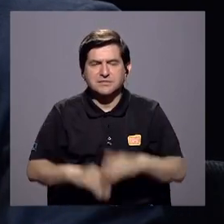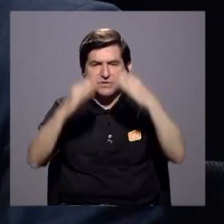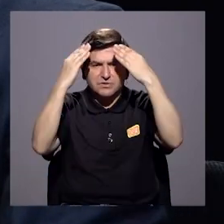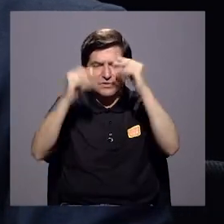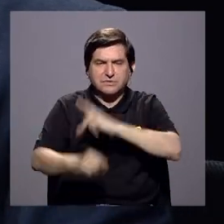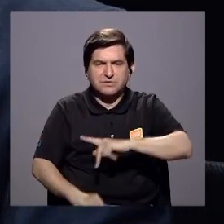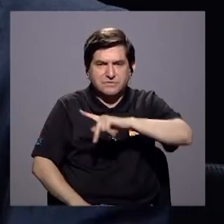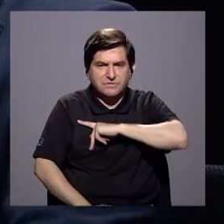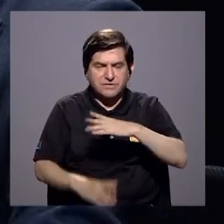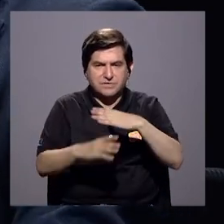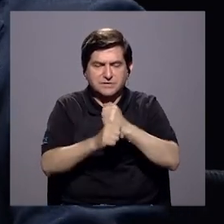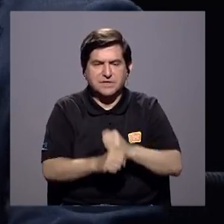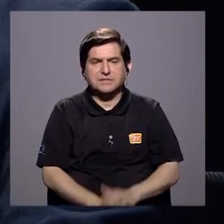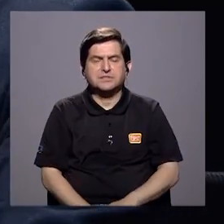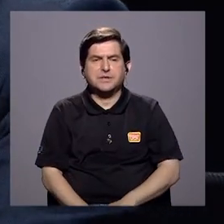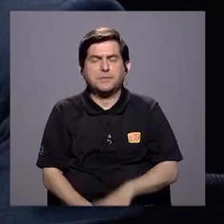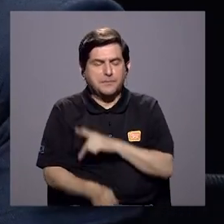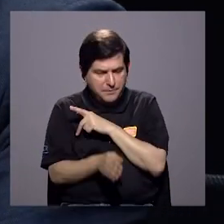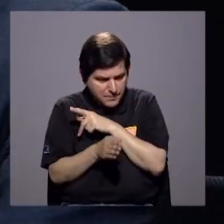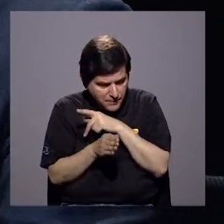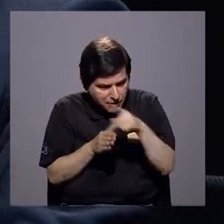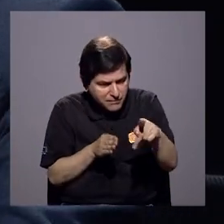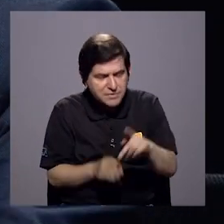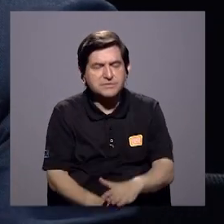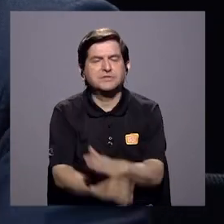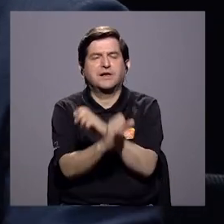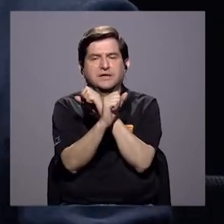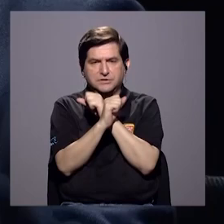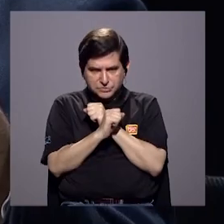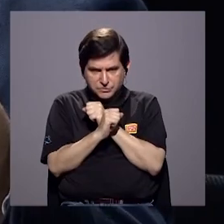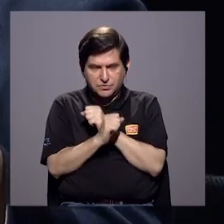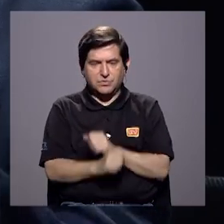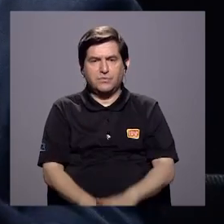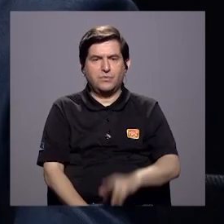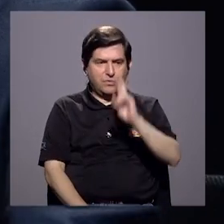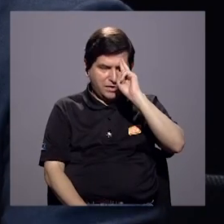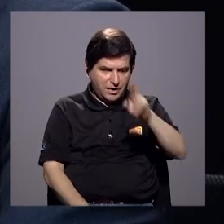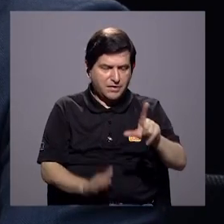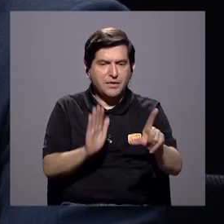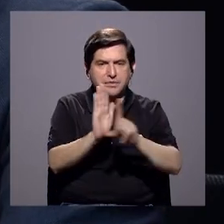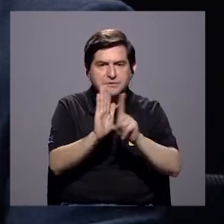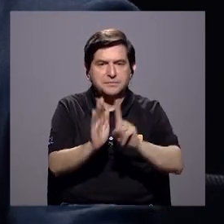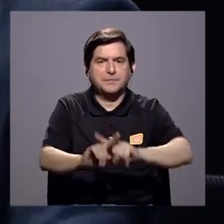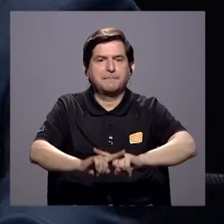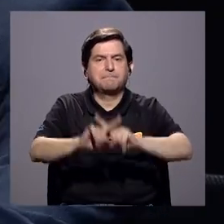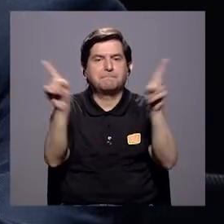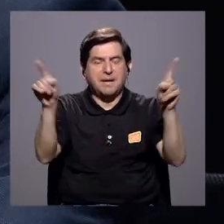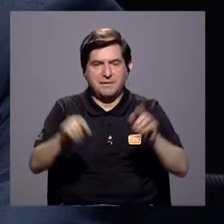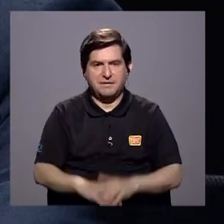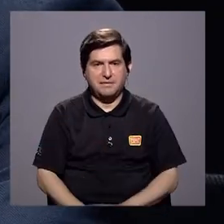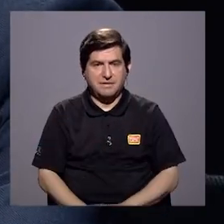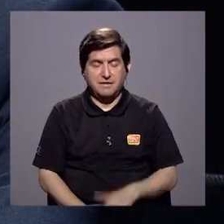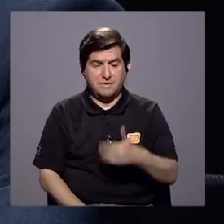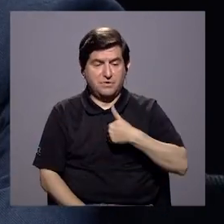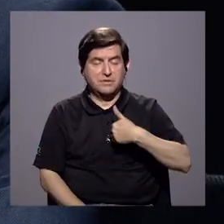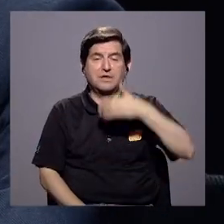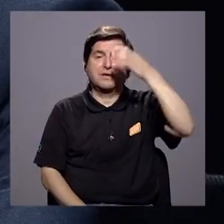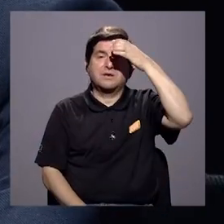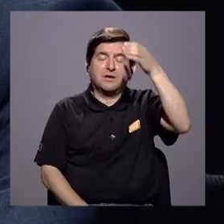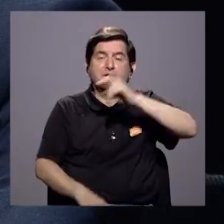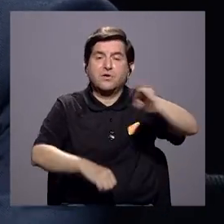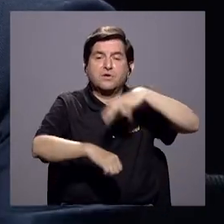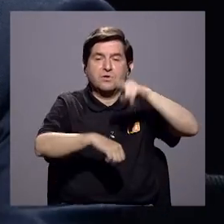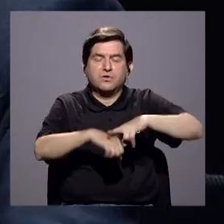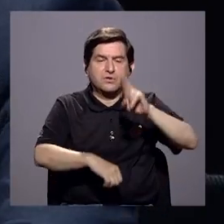a ser mucha profesionalidad con seguridad en respecto a la ley pero ante eso debe haber una